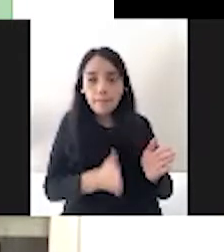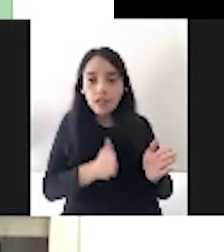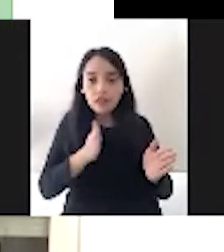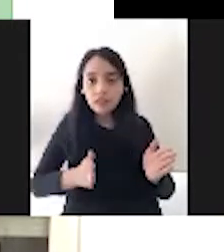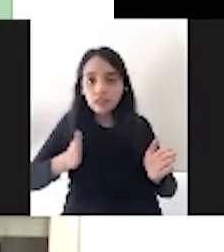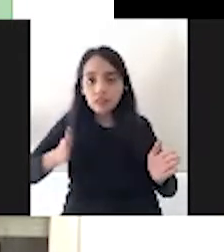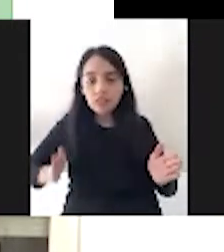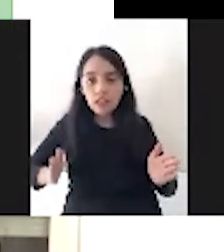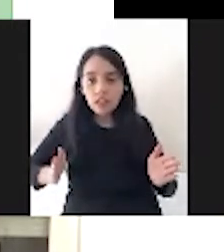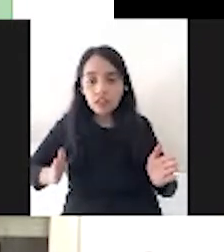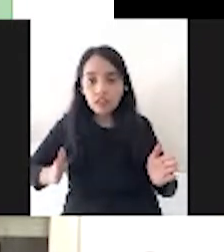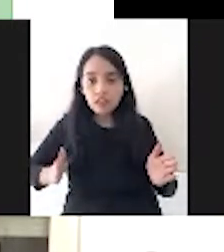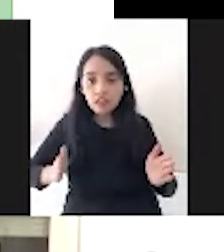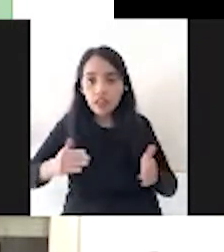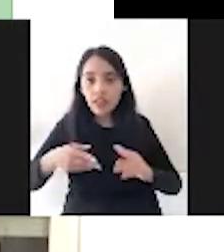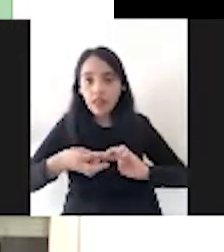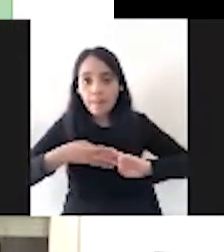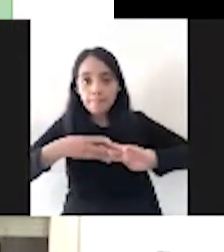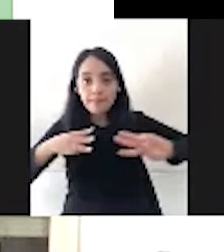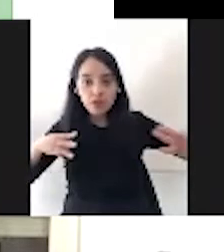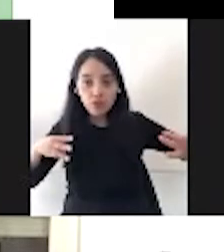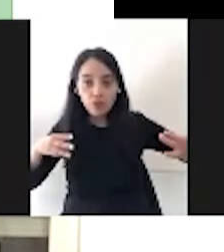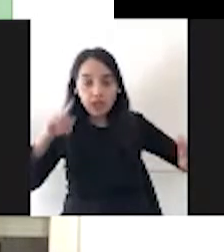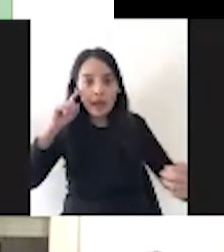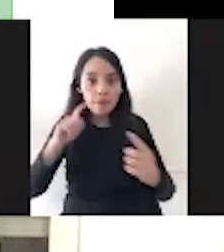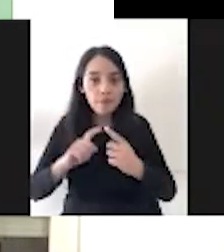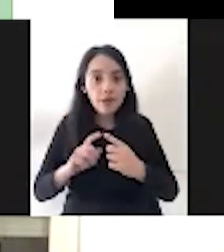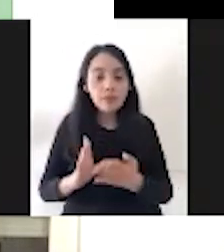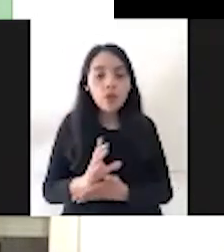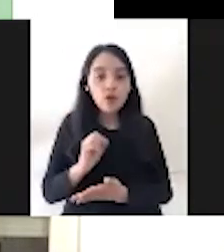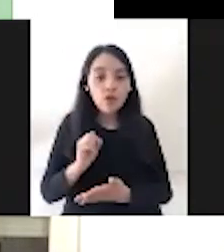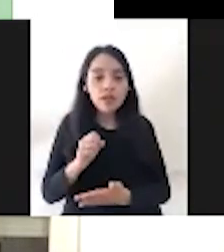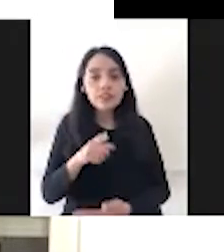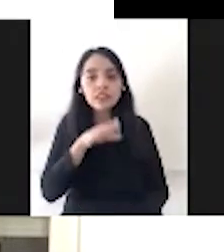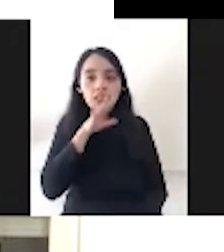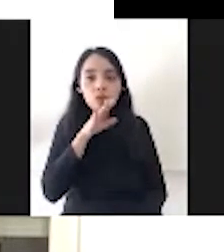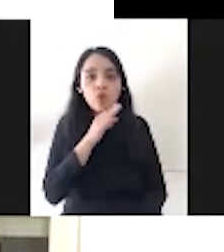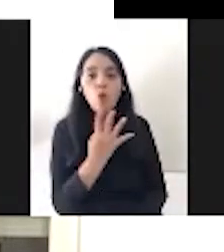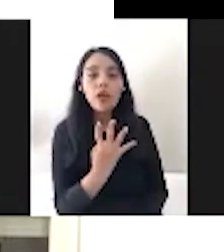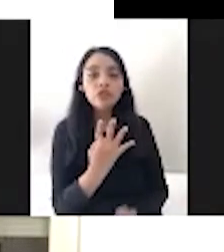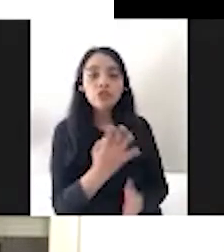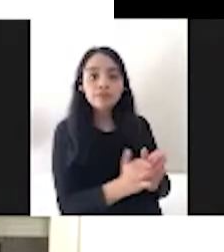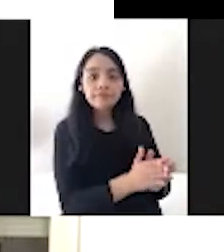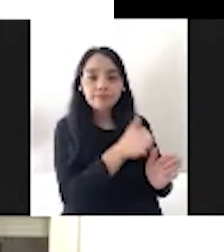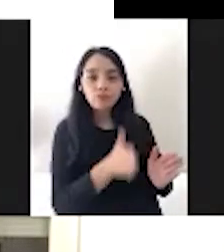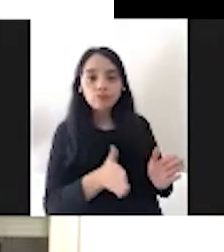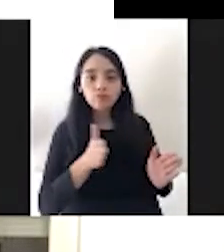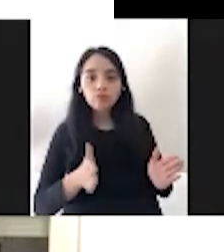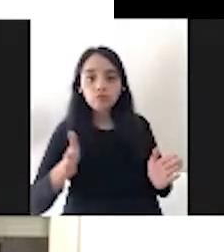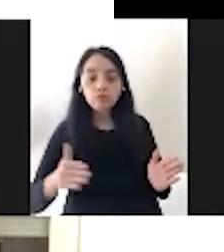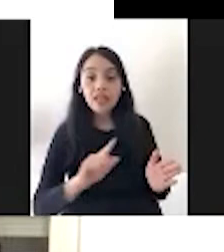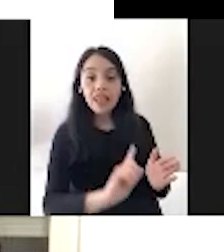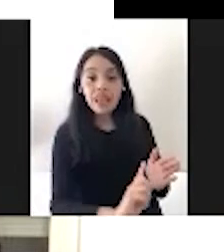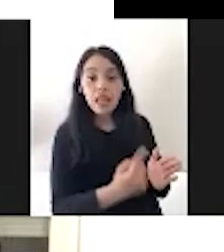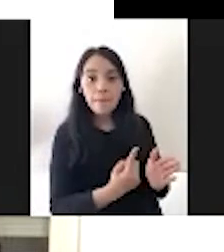de la estrategia metodológica para lograr los objetivos que nos hemos trazado, se ocupó en 4 fases. La primera fase, que queríamos